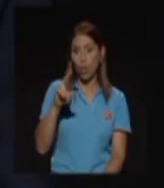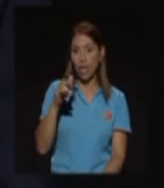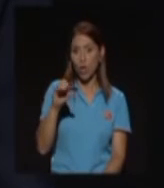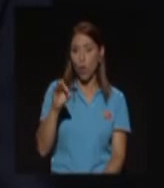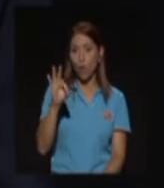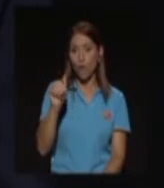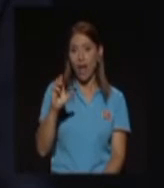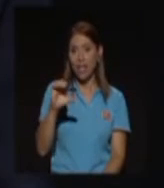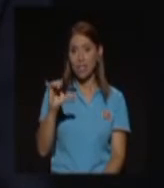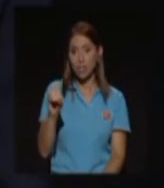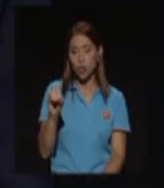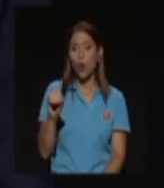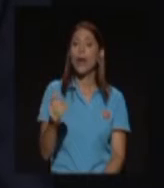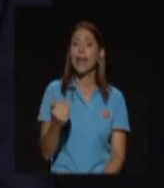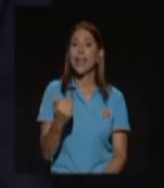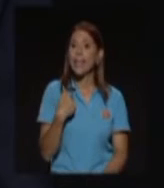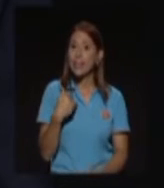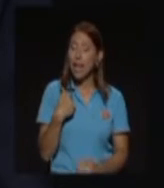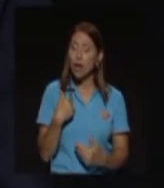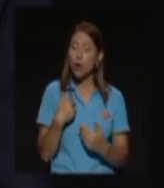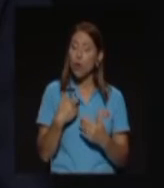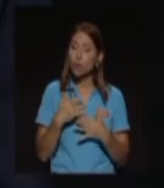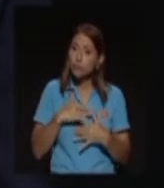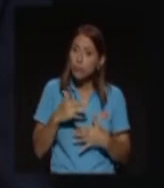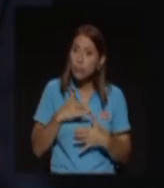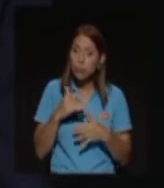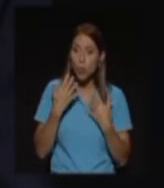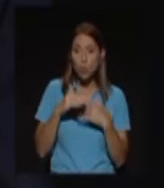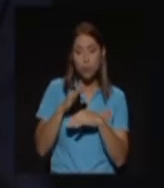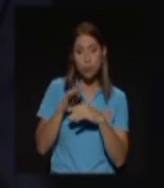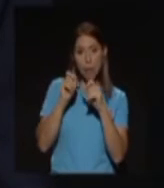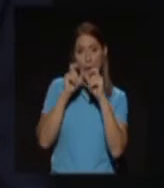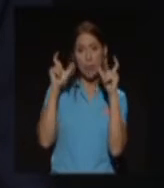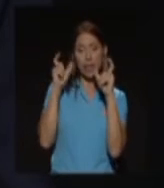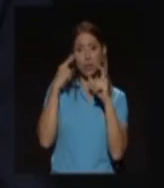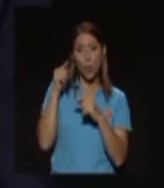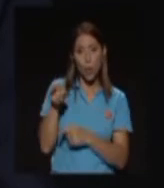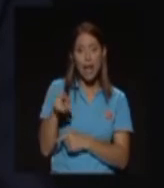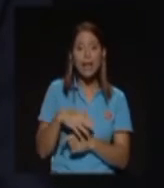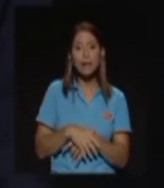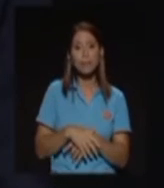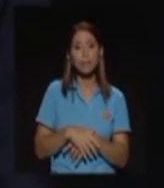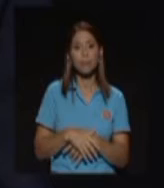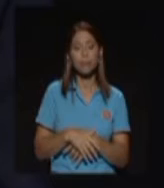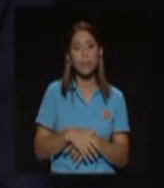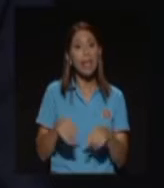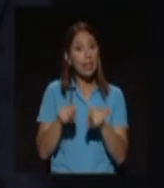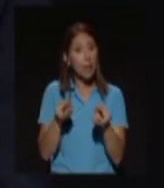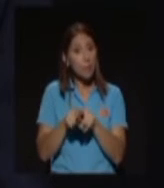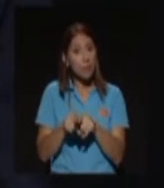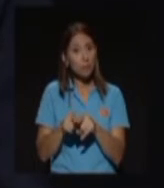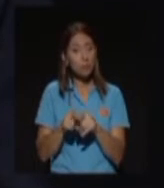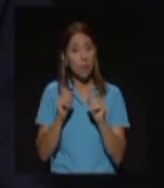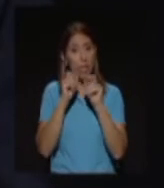desde luego tengo la mayor de las admiraciones por él, y me sorprende que incluso ahora que